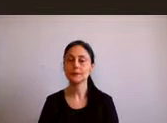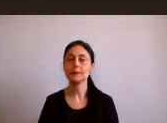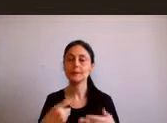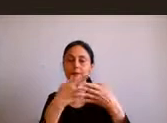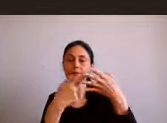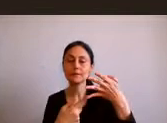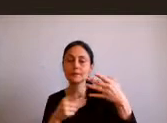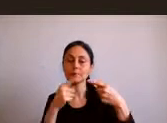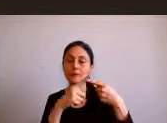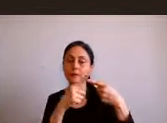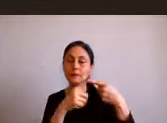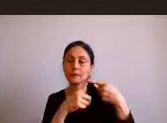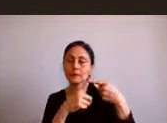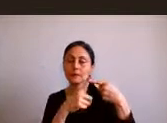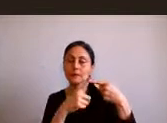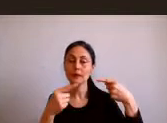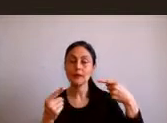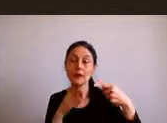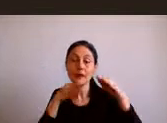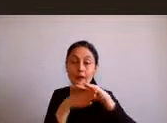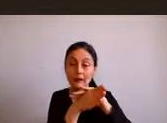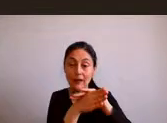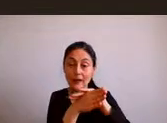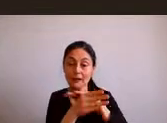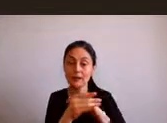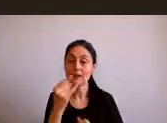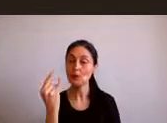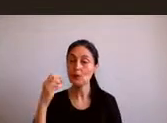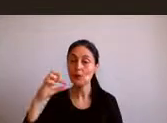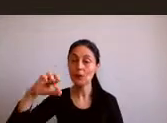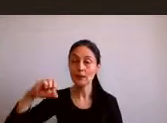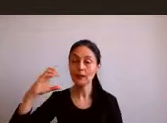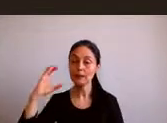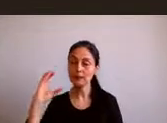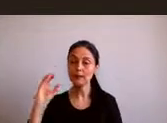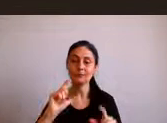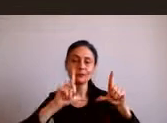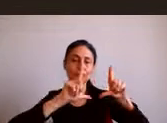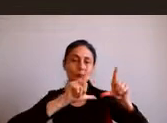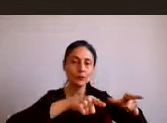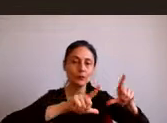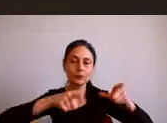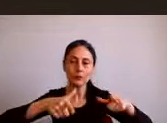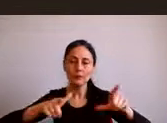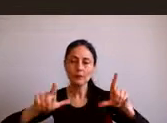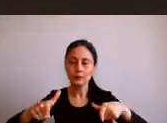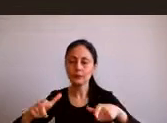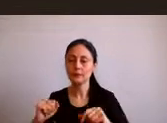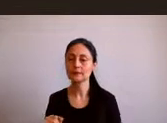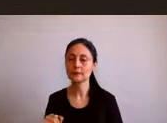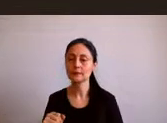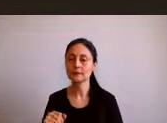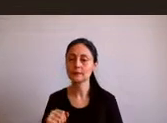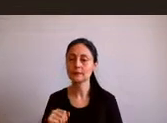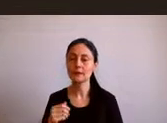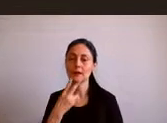son los que ingresan a unidades de cuidado intensivo, ¿ya? Son unidades que en el fondo las personas tienen riesgo vital y requieren de